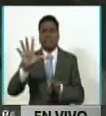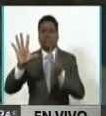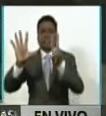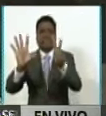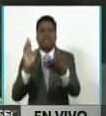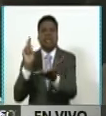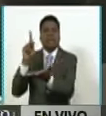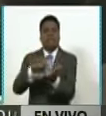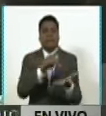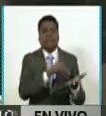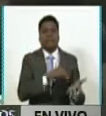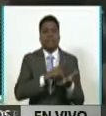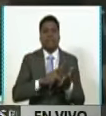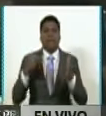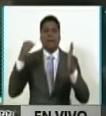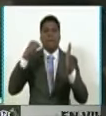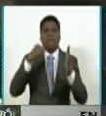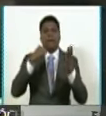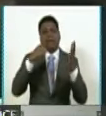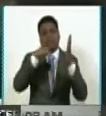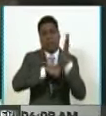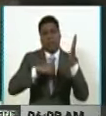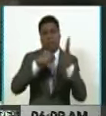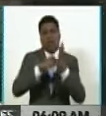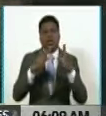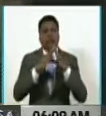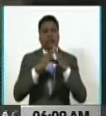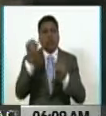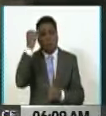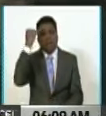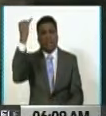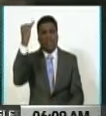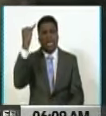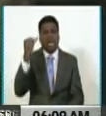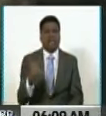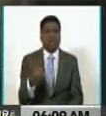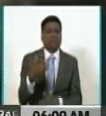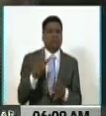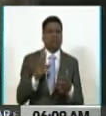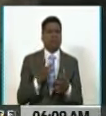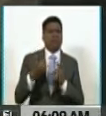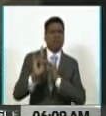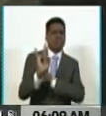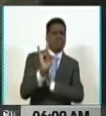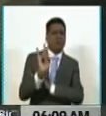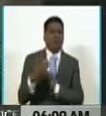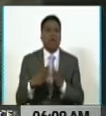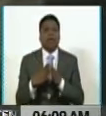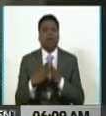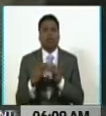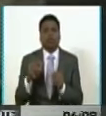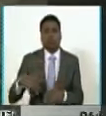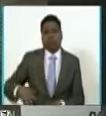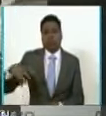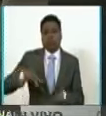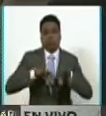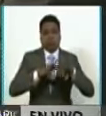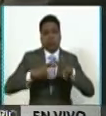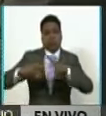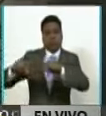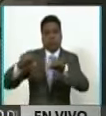guerra federal, defensor de las ideas de la federación y enemigo del latifundio. Hoy se encuentran acá todas